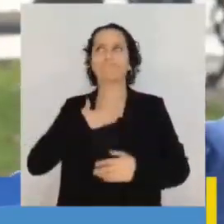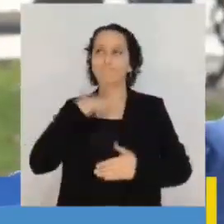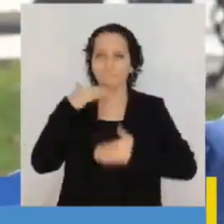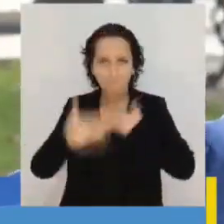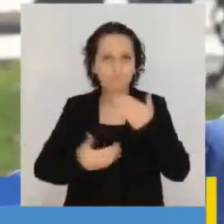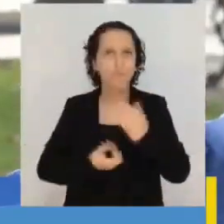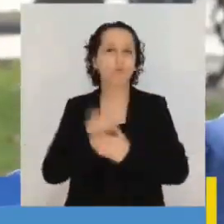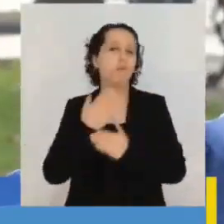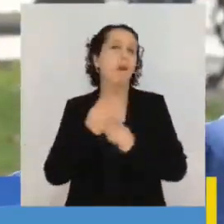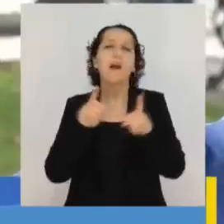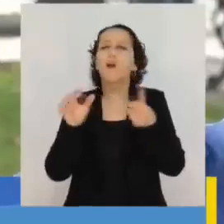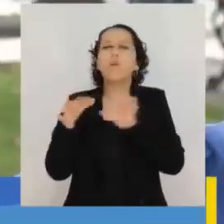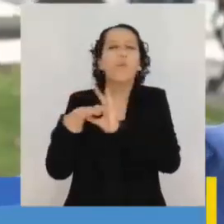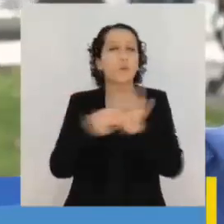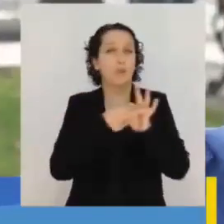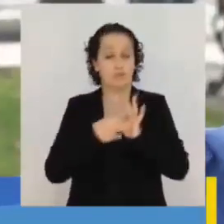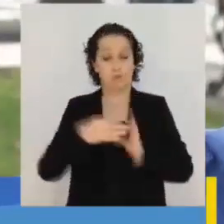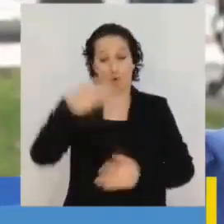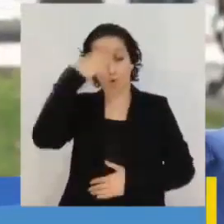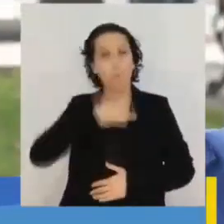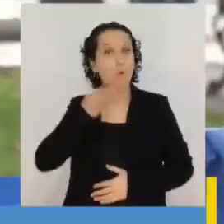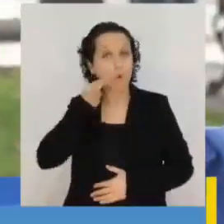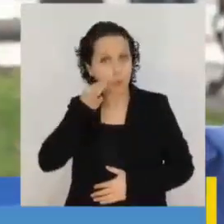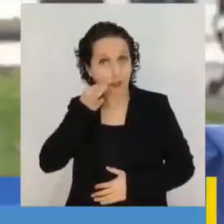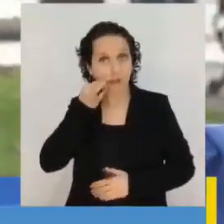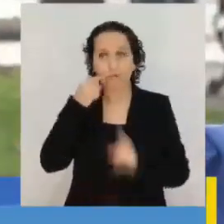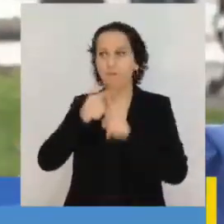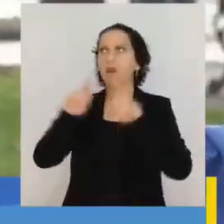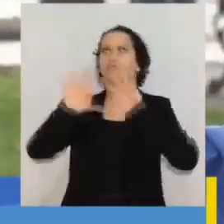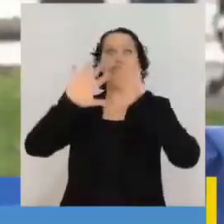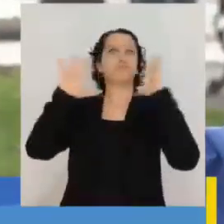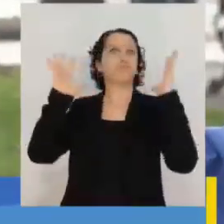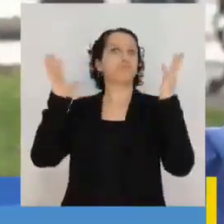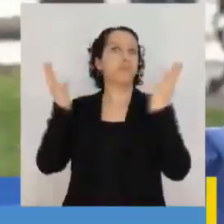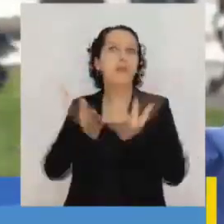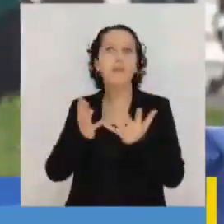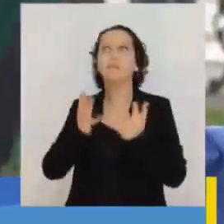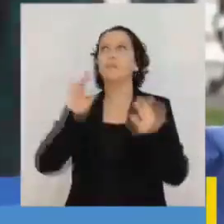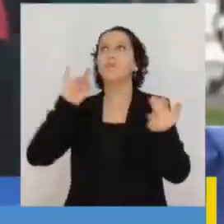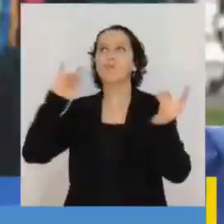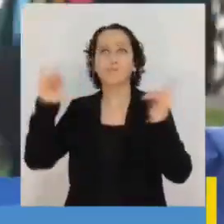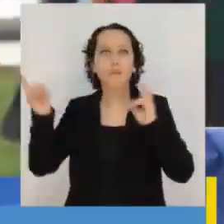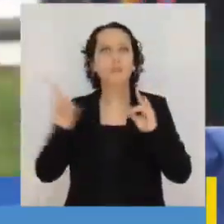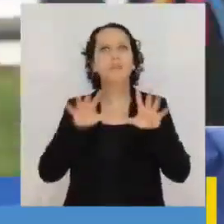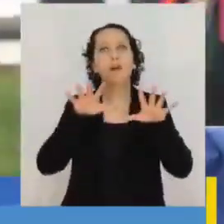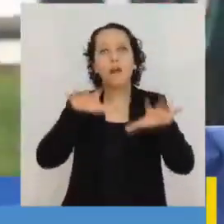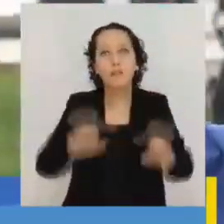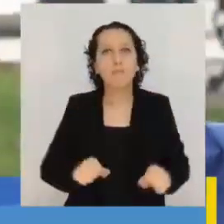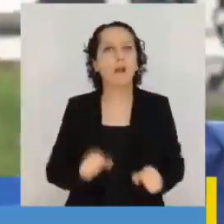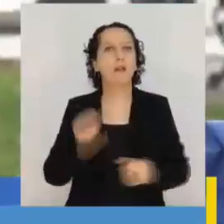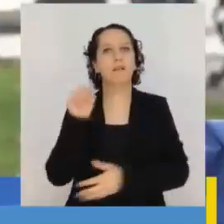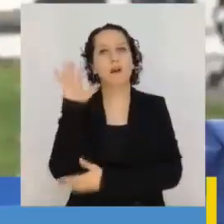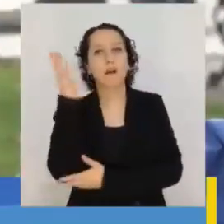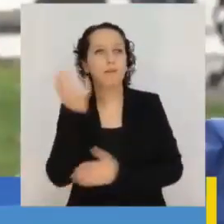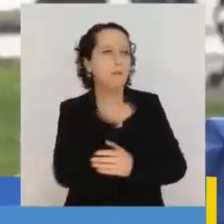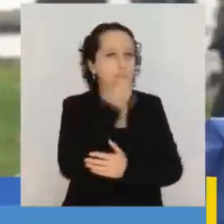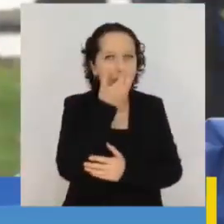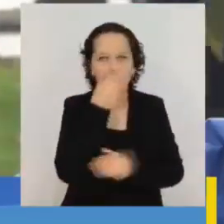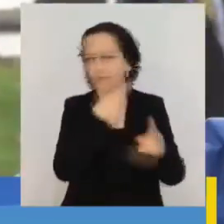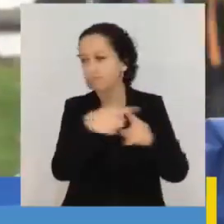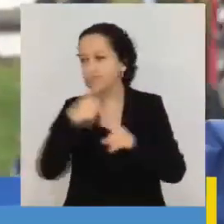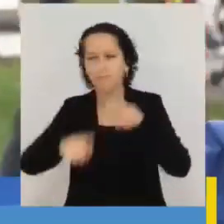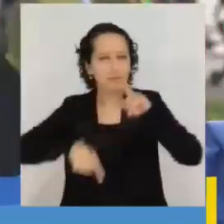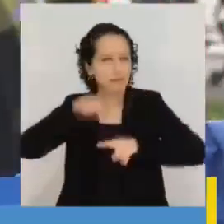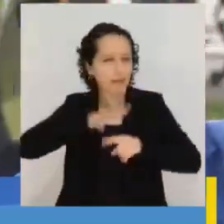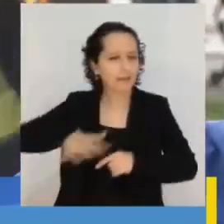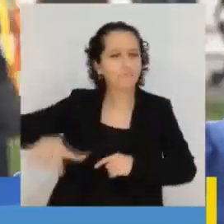una constelación entre el ser humano y el cosmos, el planeta, la tierra, los animales, los árboles. Es